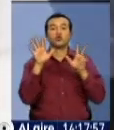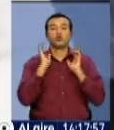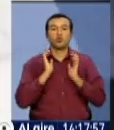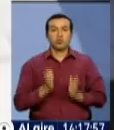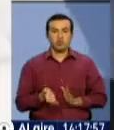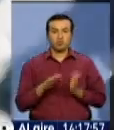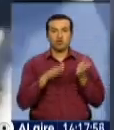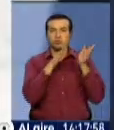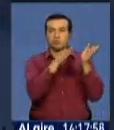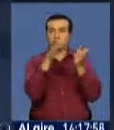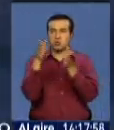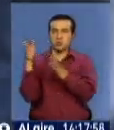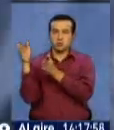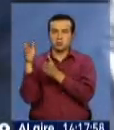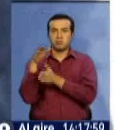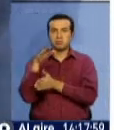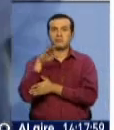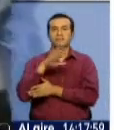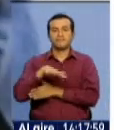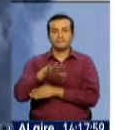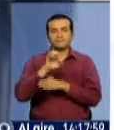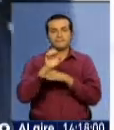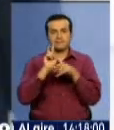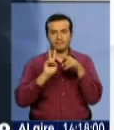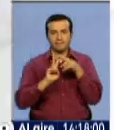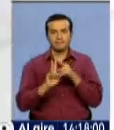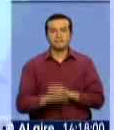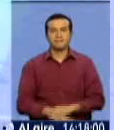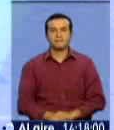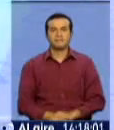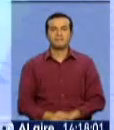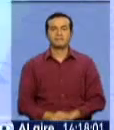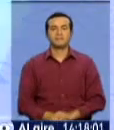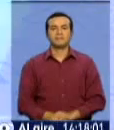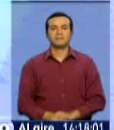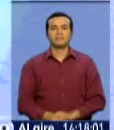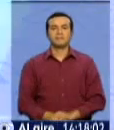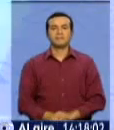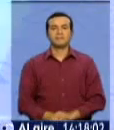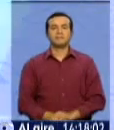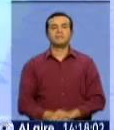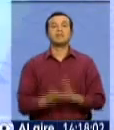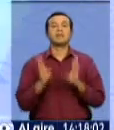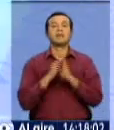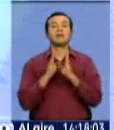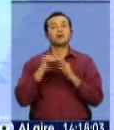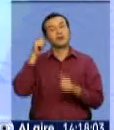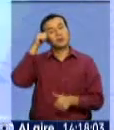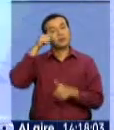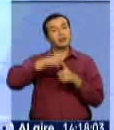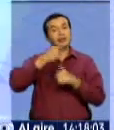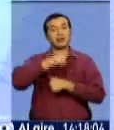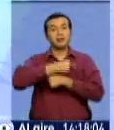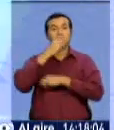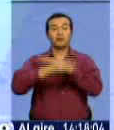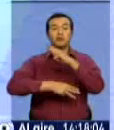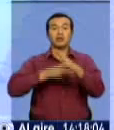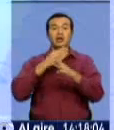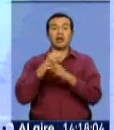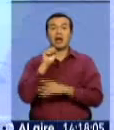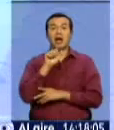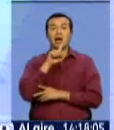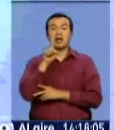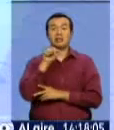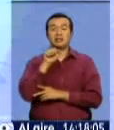cuerpos. Desde Santo Domingo de los Áchilas, Jennifer Ramón, Ecuador TV. Varios eventos se realizan para conmemorar el Día Mundial del Alzheimer.